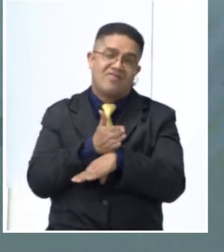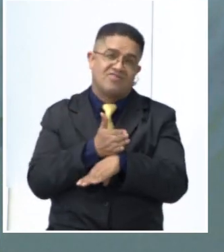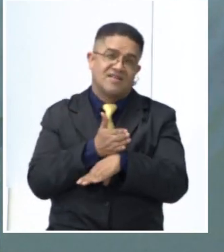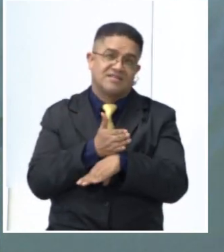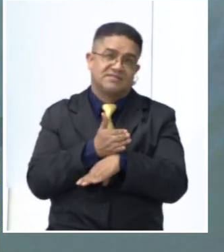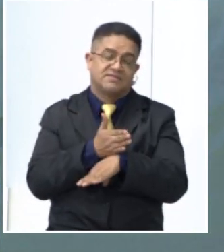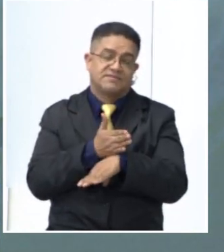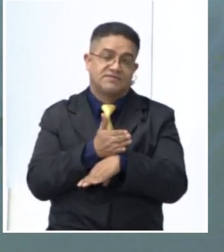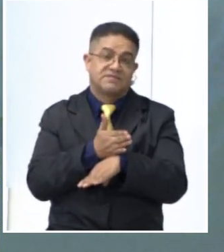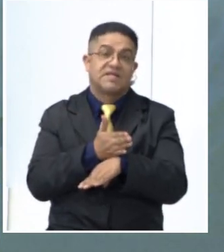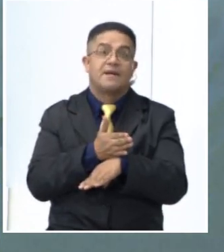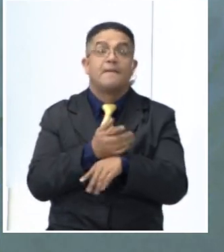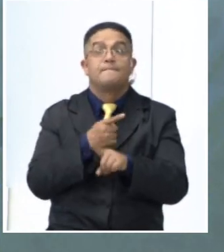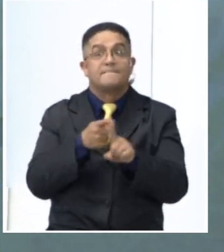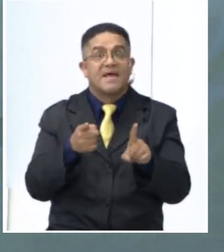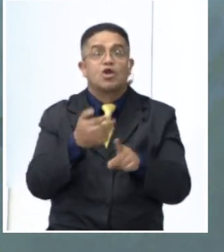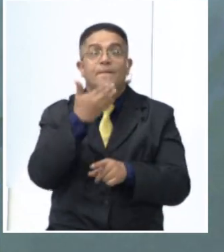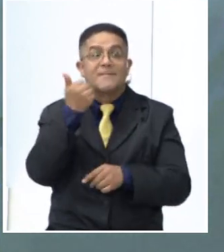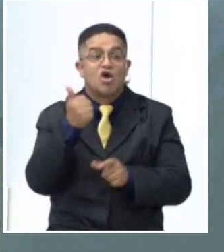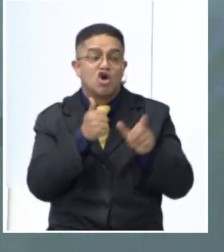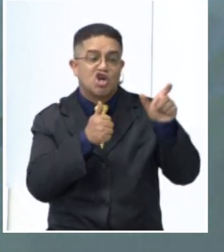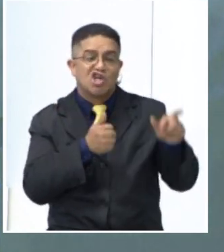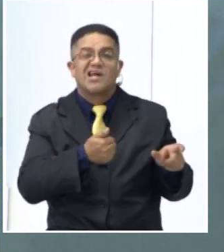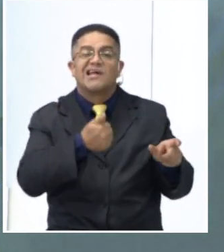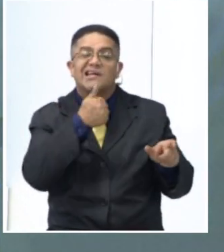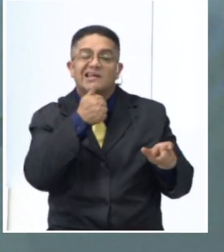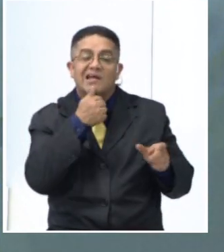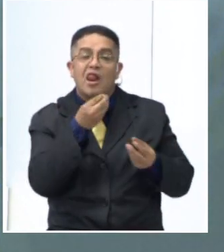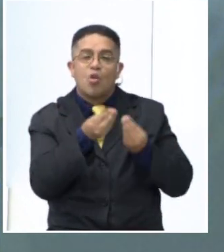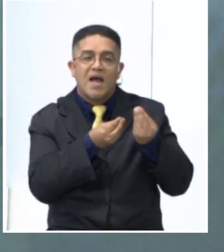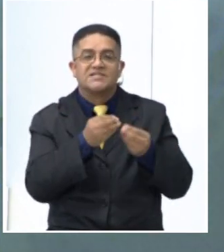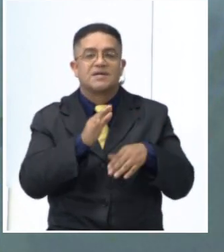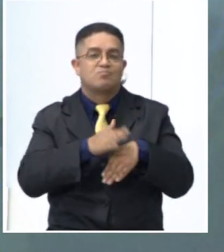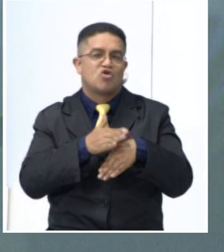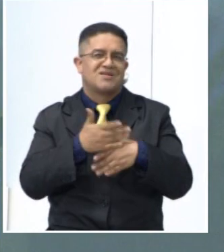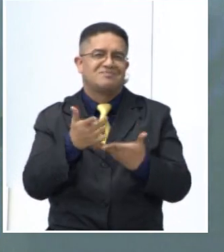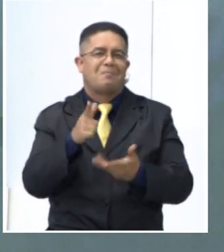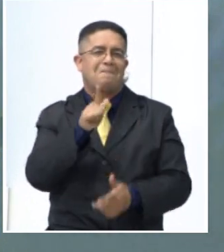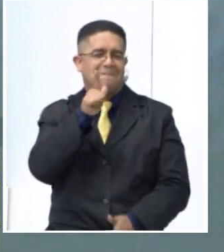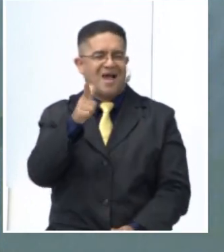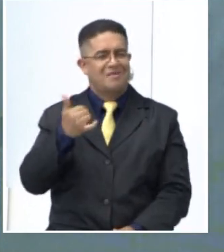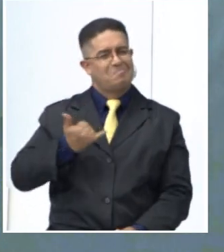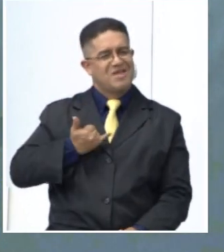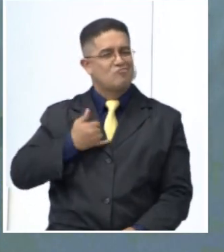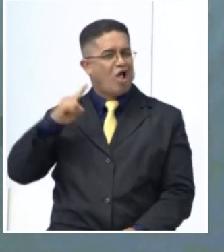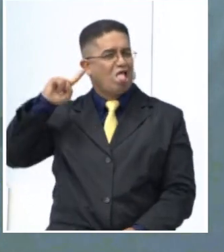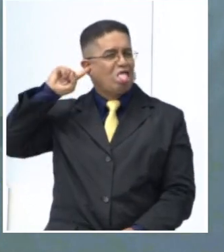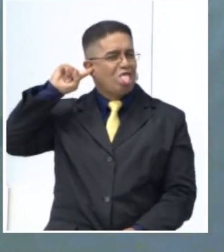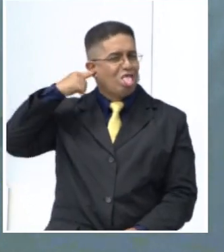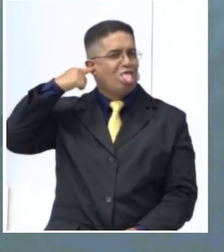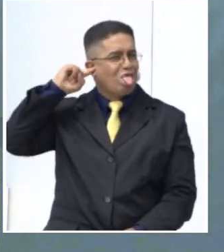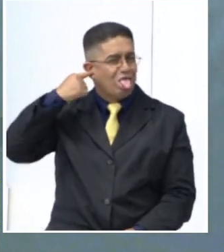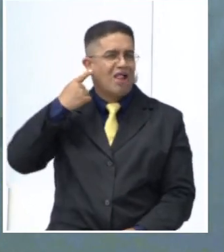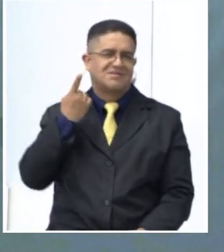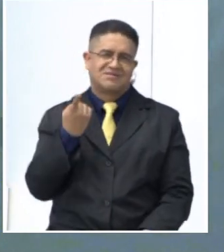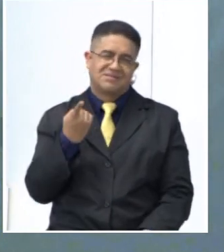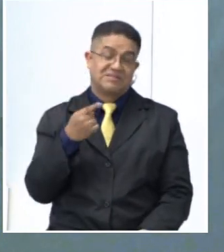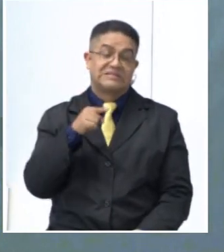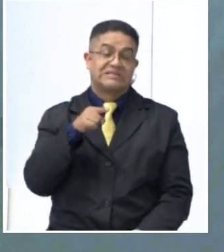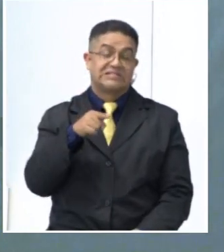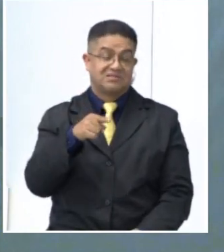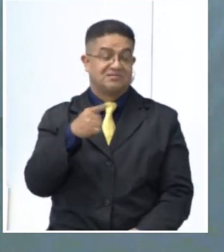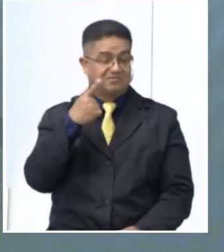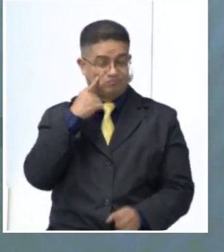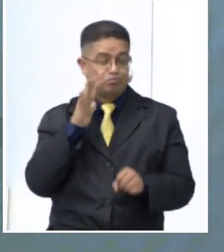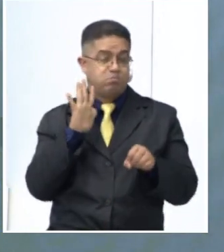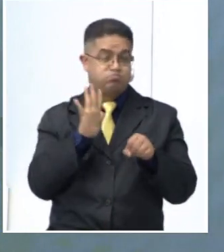es preferible que la haga un otorrino porque con el hisopo está muy mal que lo hagamos, más bien vamos a introducir la cera y este taponcito de